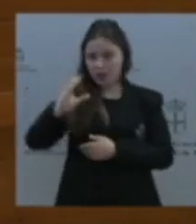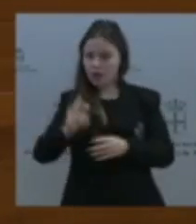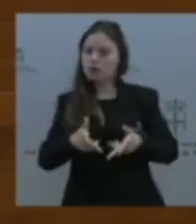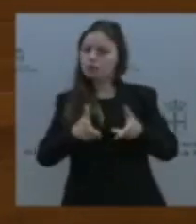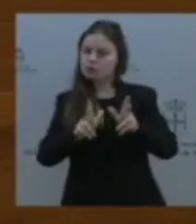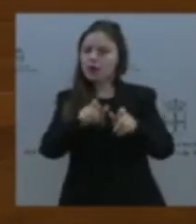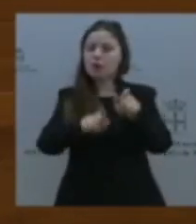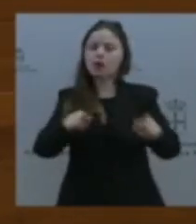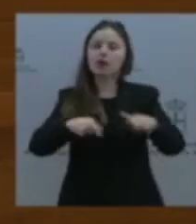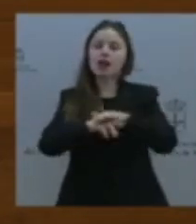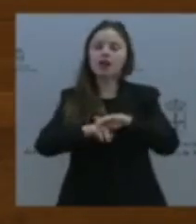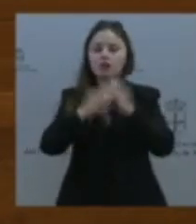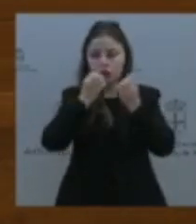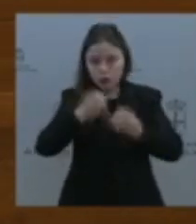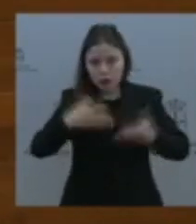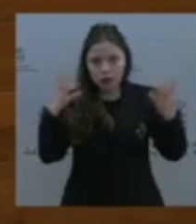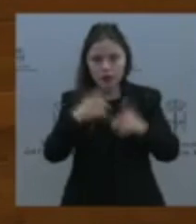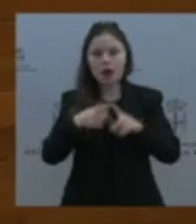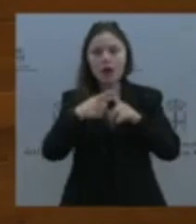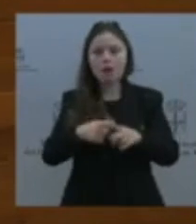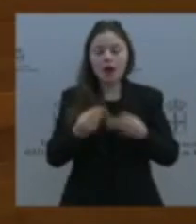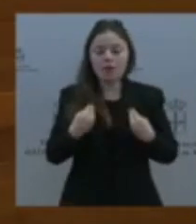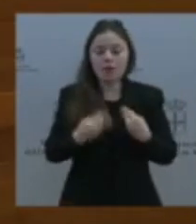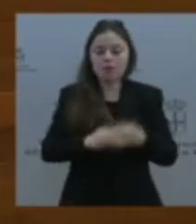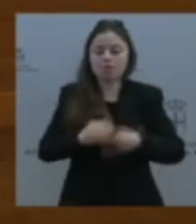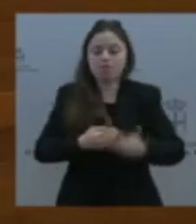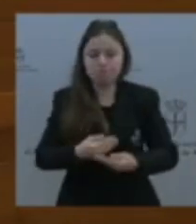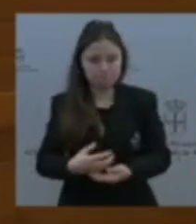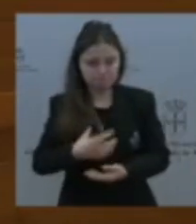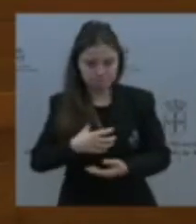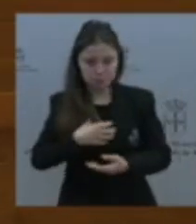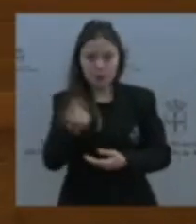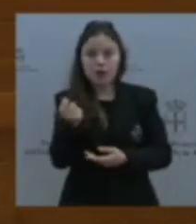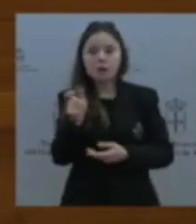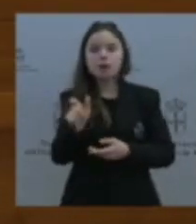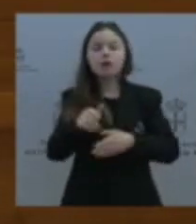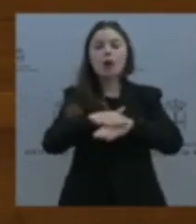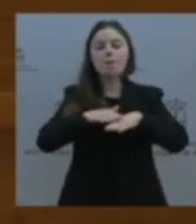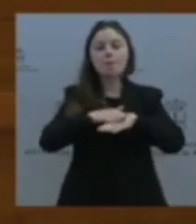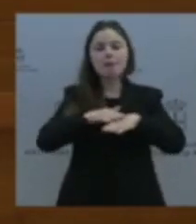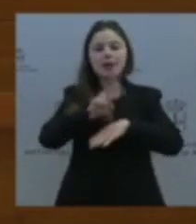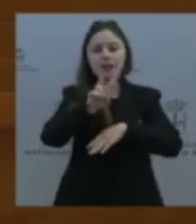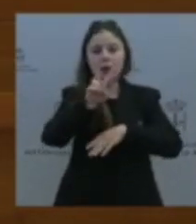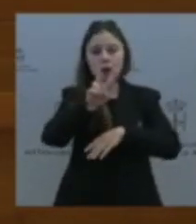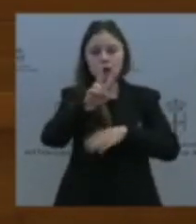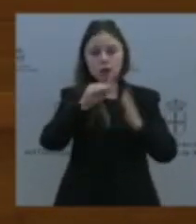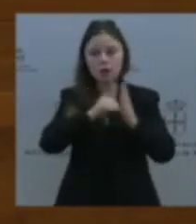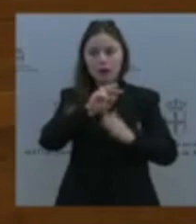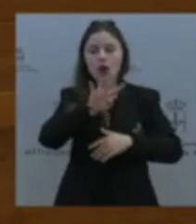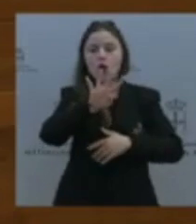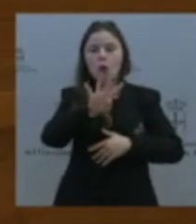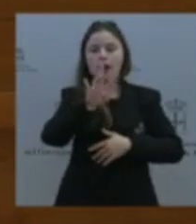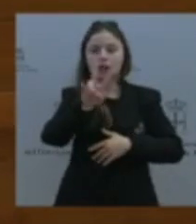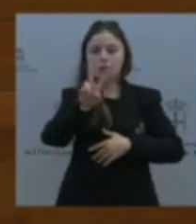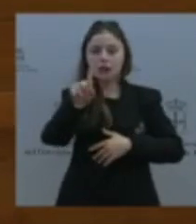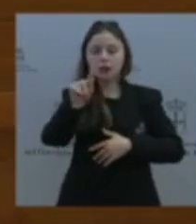su subsistencia. La cuantía básica para 2022 es de 421,40 euros mensuales